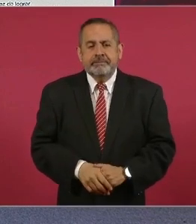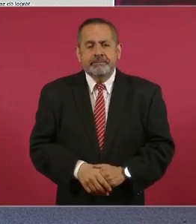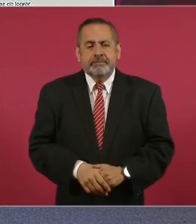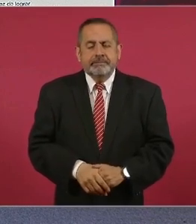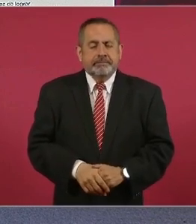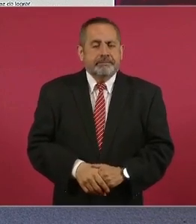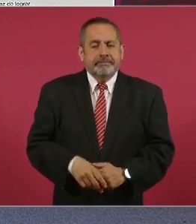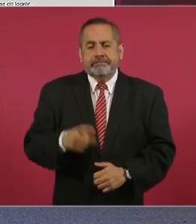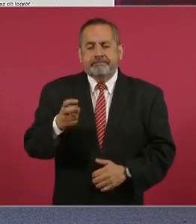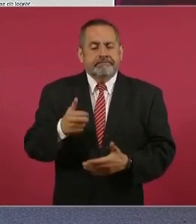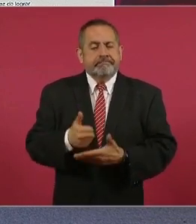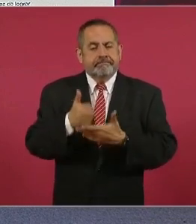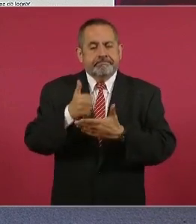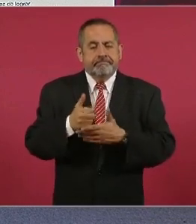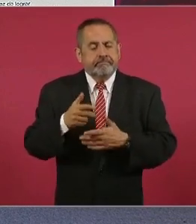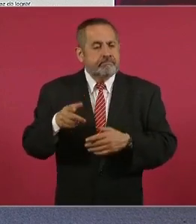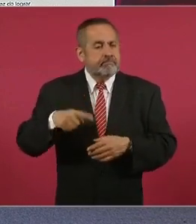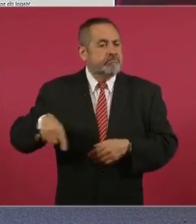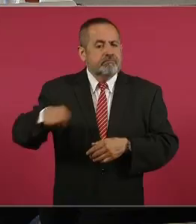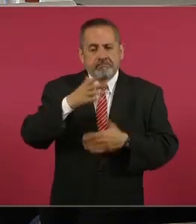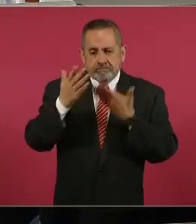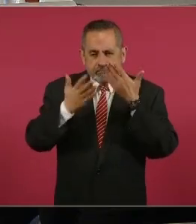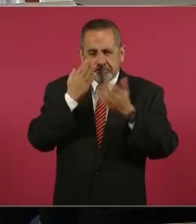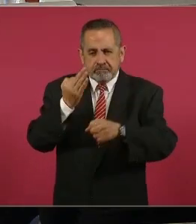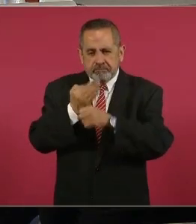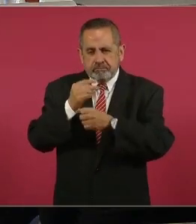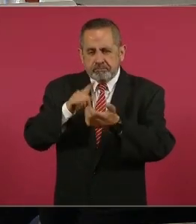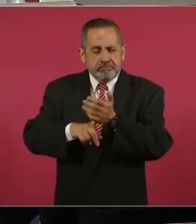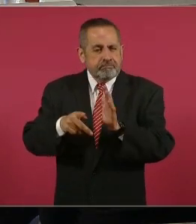Esto ayuda mucho a los estudiantes de periodismo